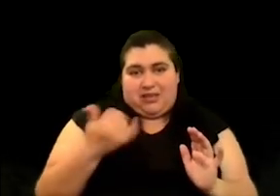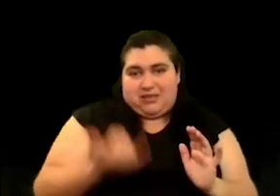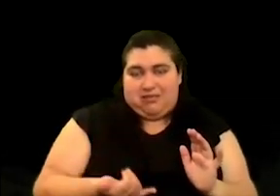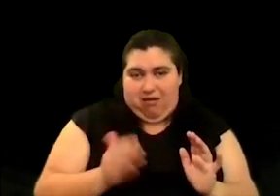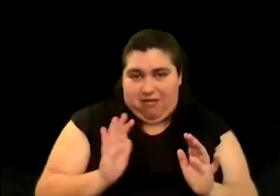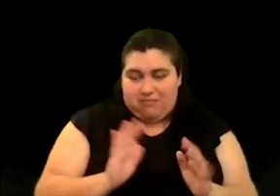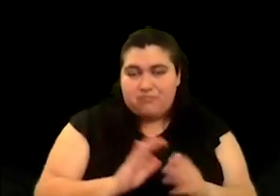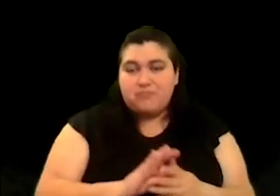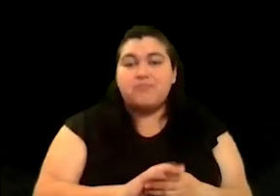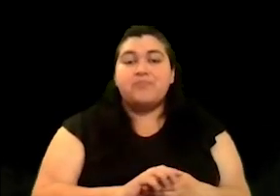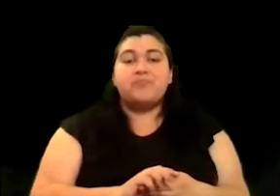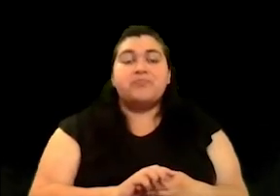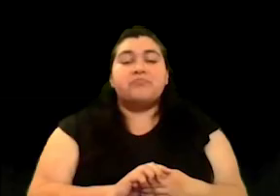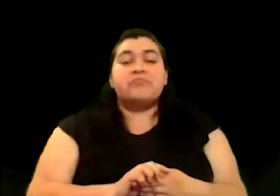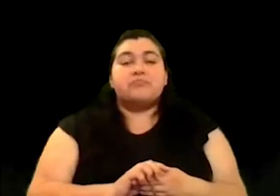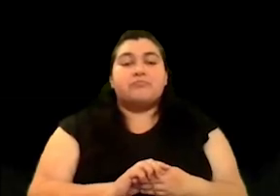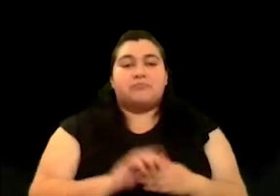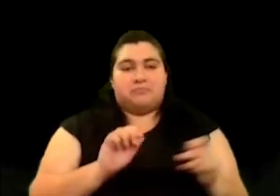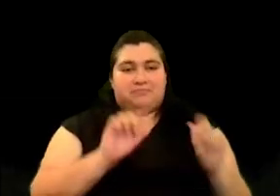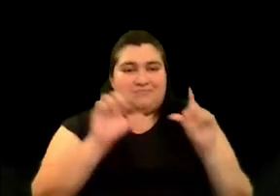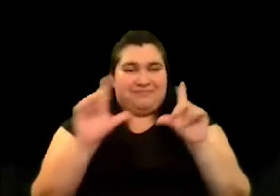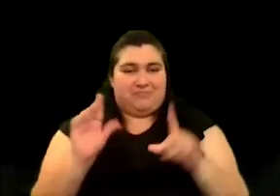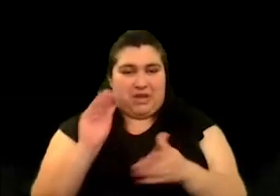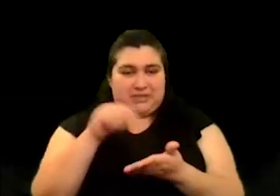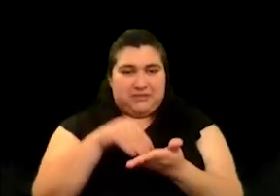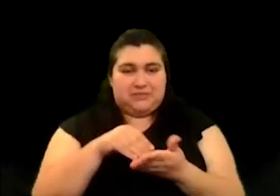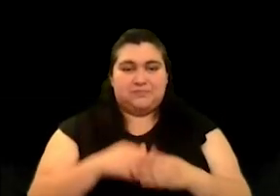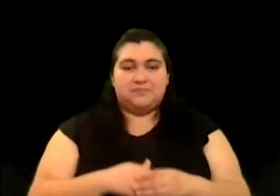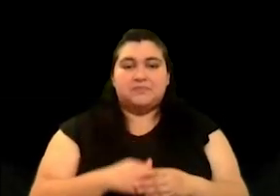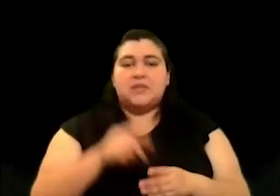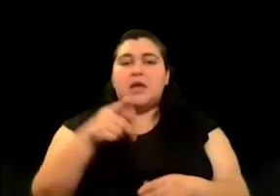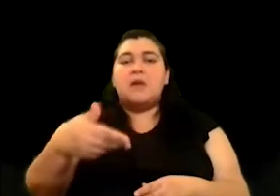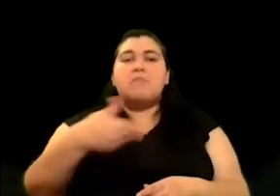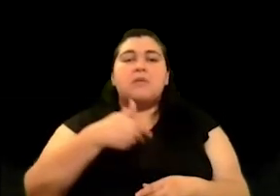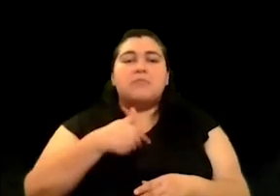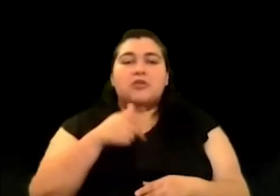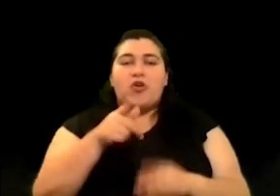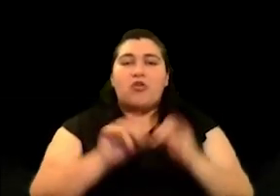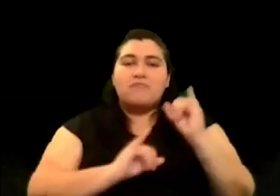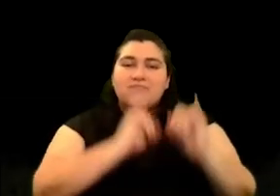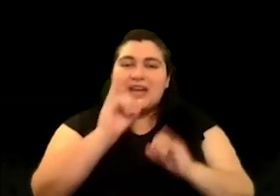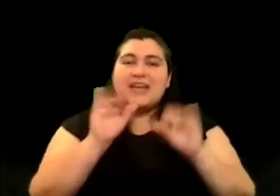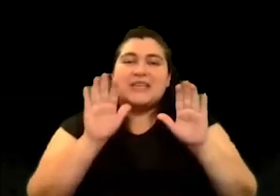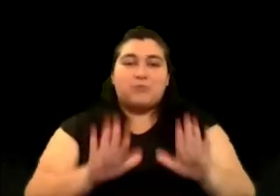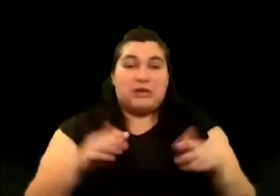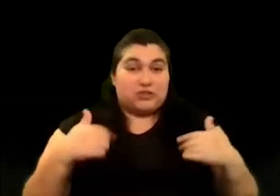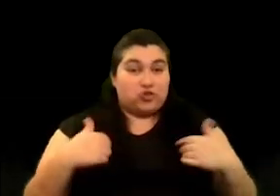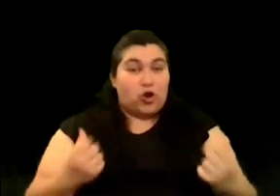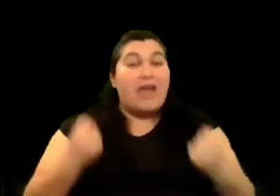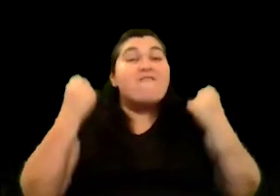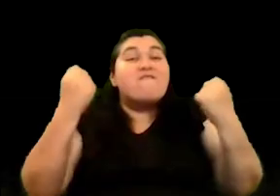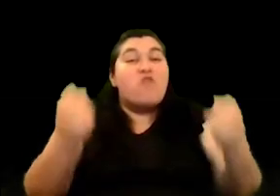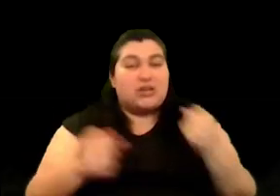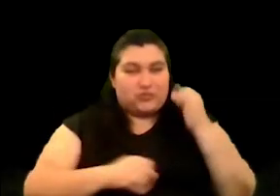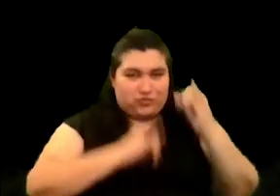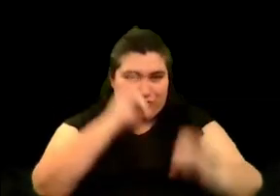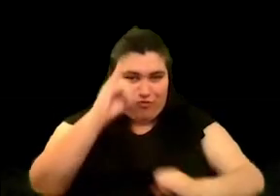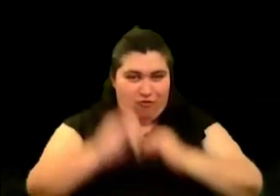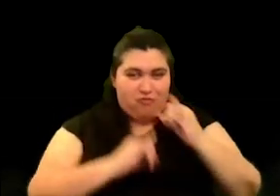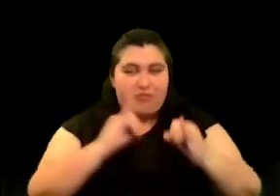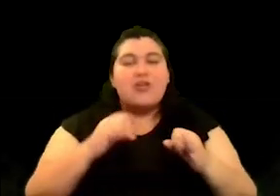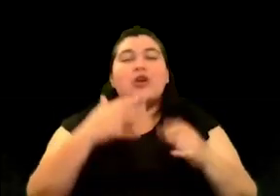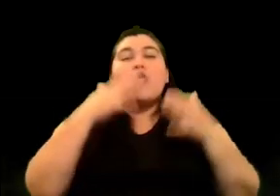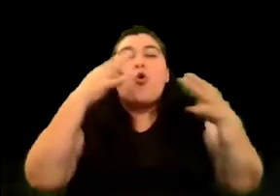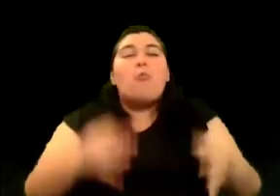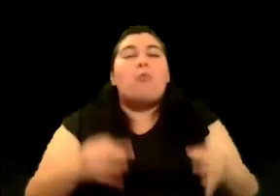pasar a la siguiente pantalla. Me pidieron que hable despacio, así que estoy haciendo todo mi esfuerzo para hablar despacio. Creo que más o menos estoy cumpliendo con la